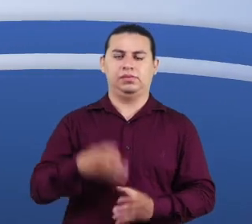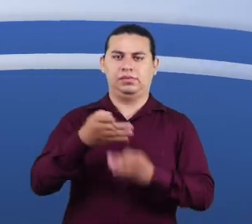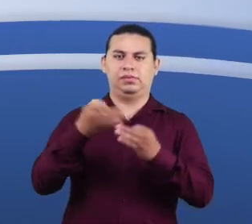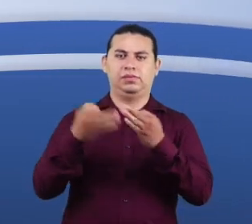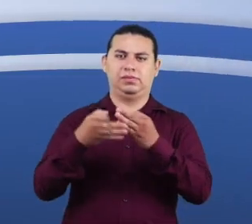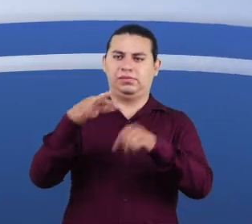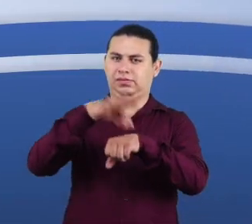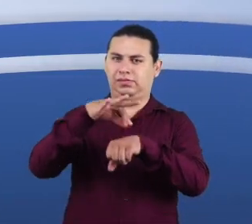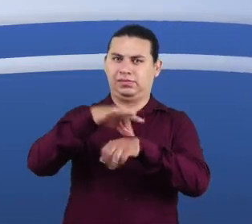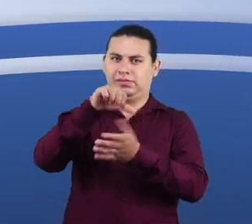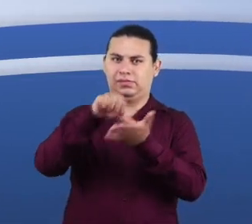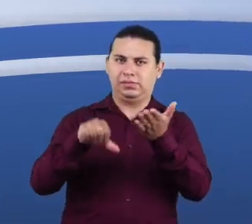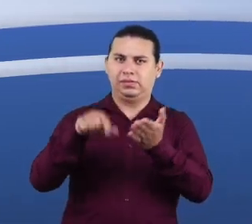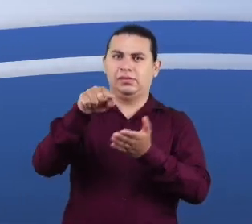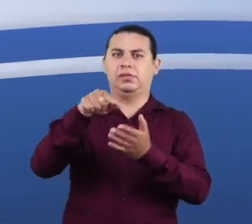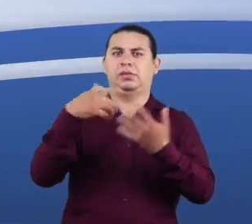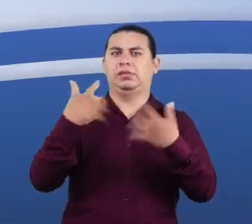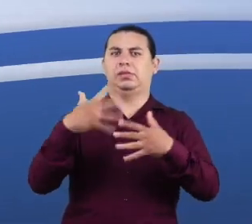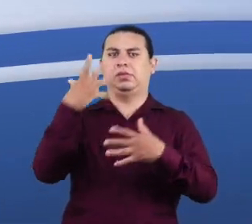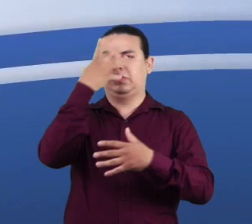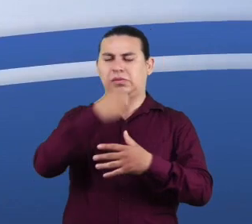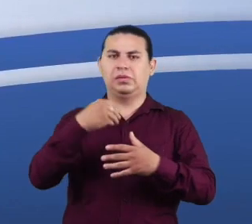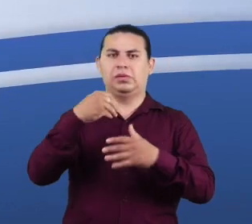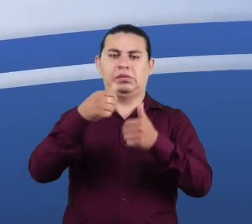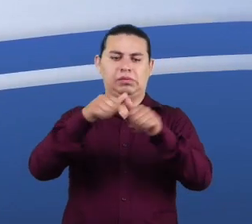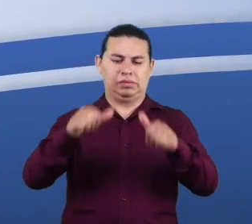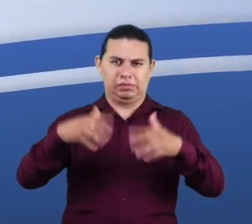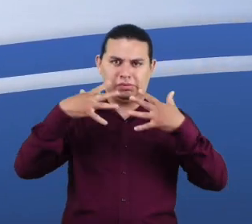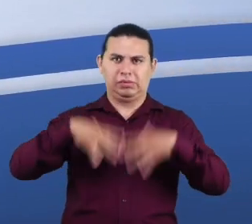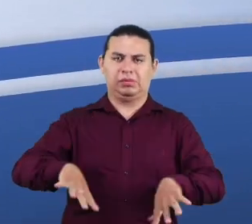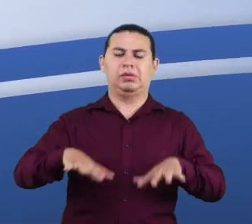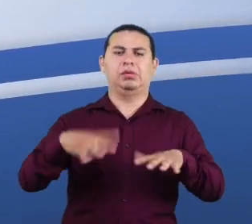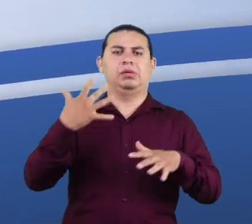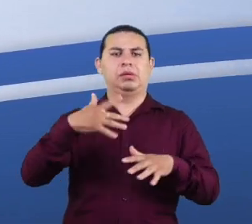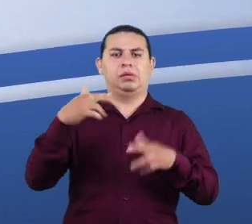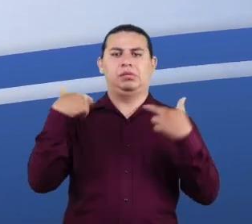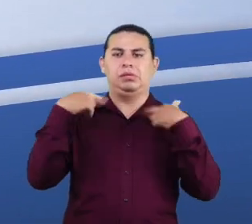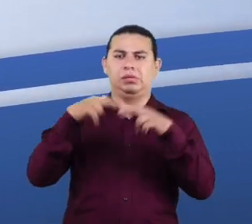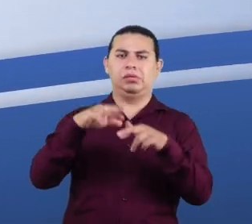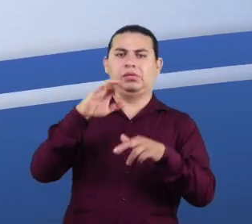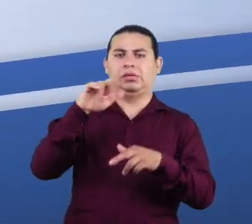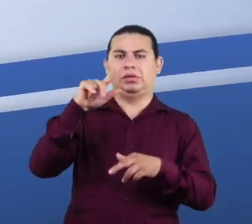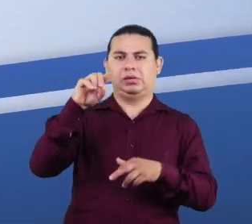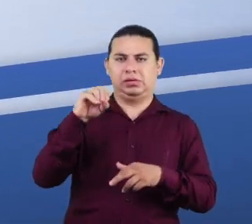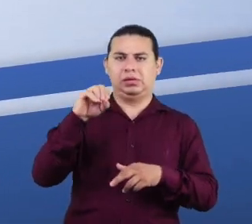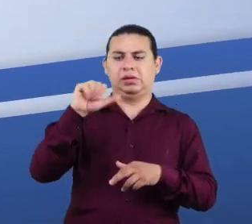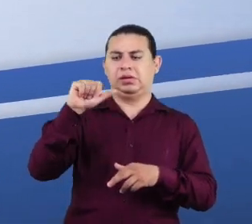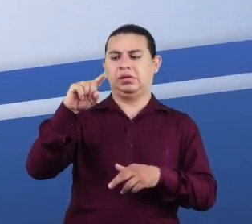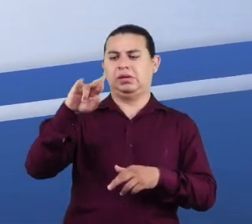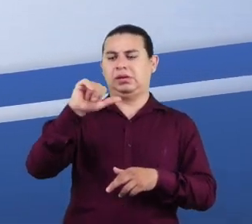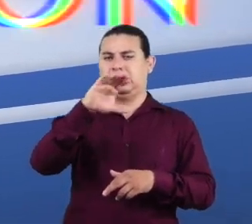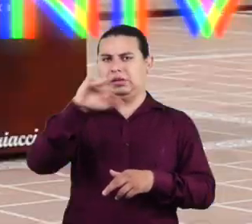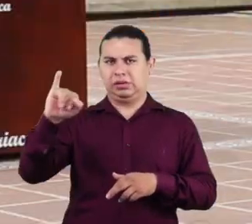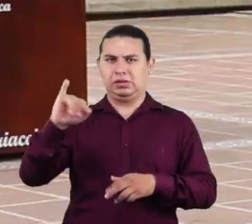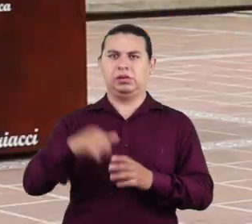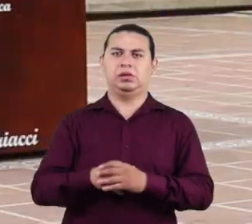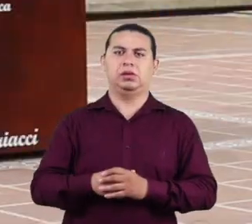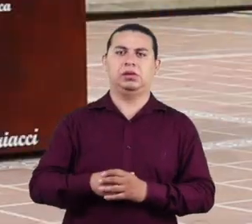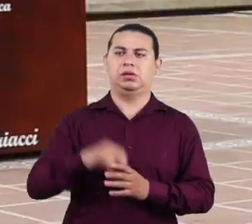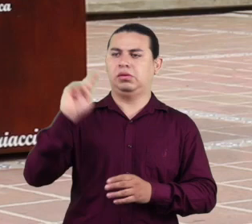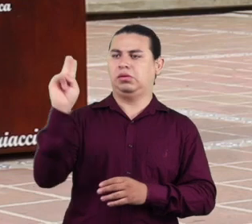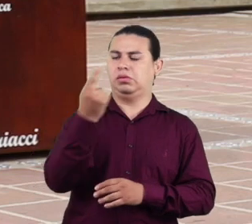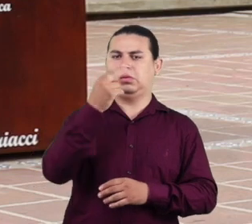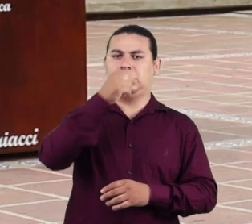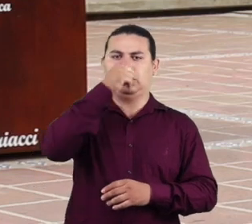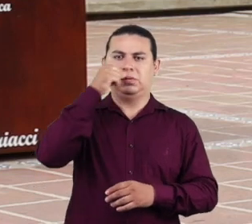La Facultad de Medicina y Cirugía se vistió de arte, en esta ocasión con las obras del maestro Fernando Andreacci. A todos